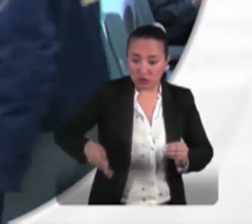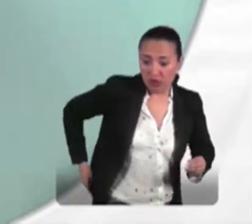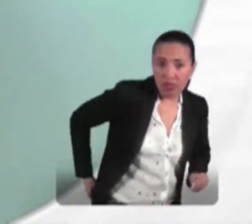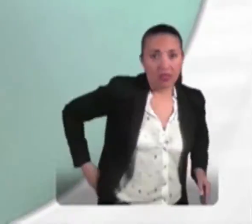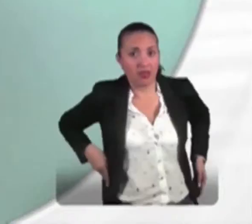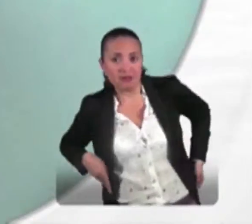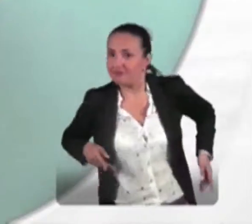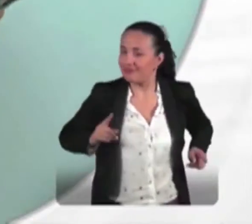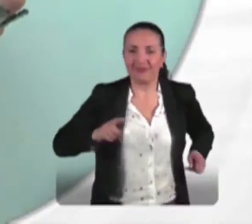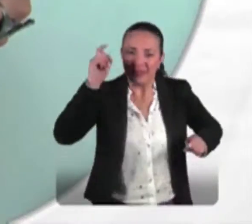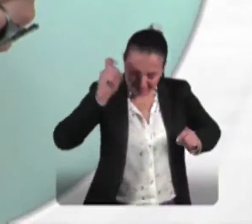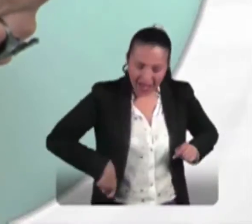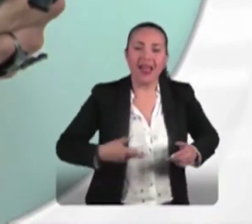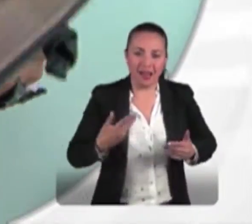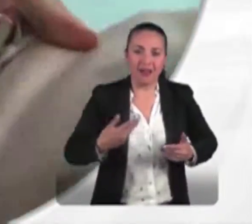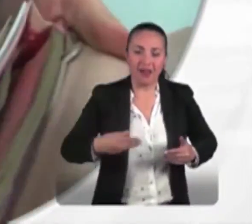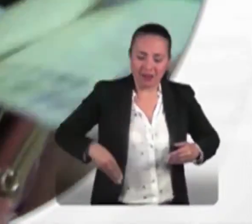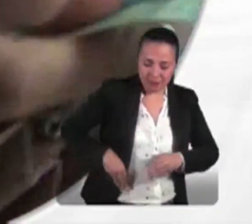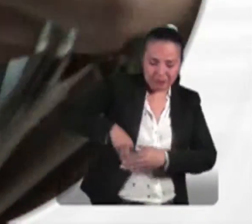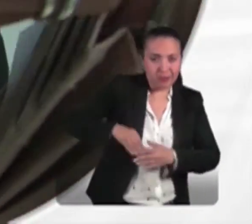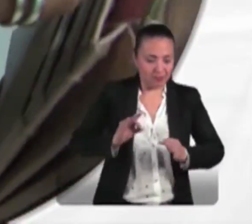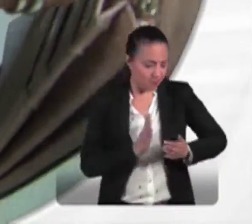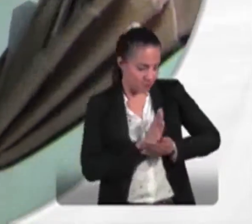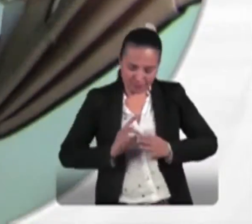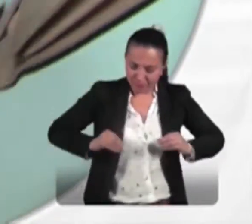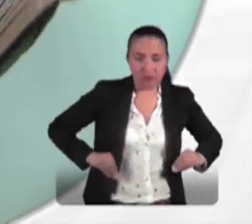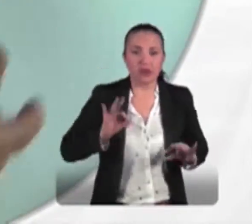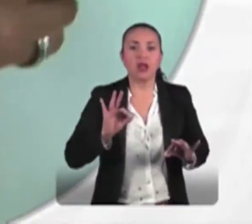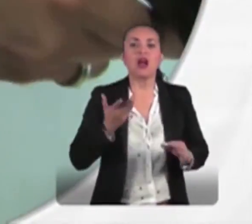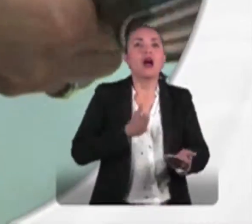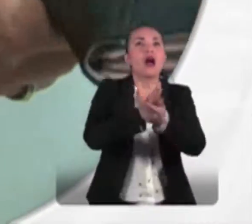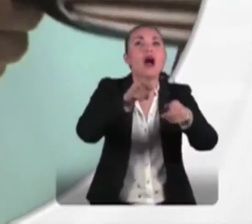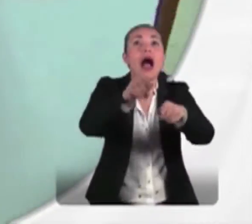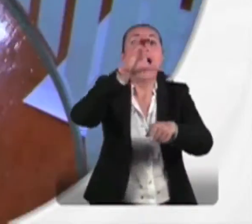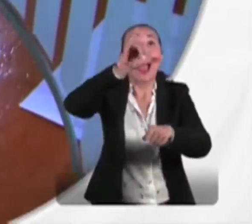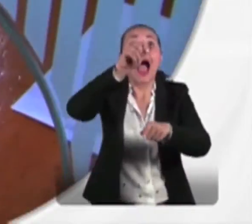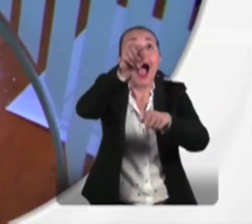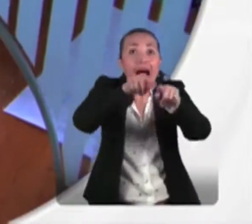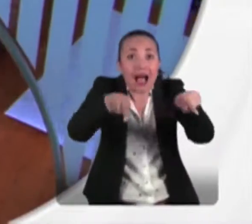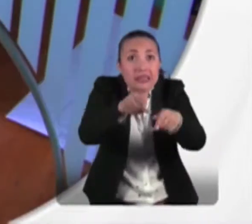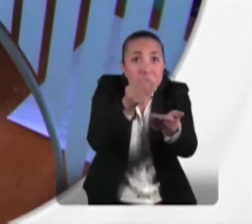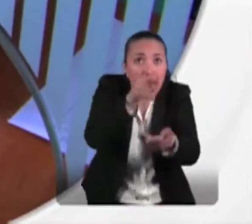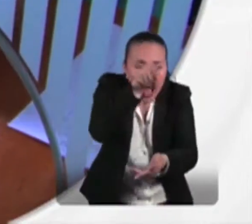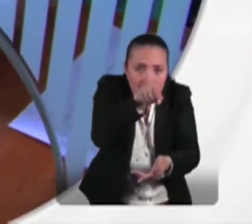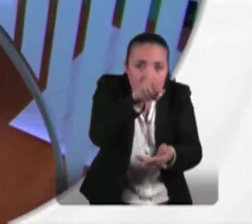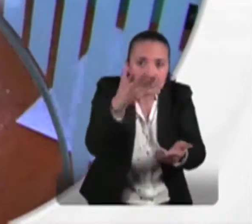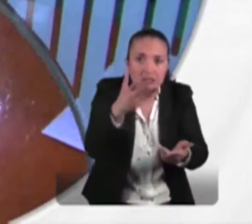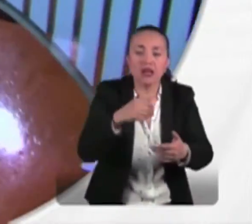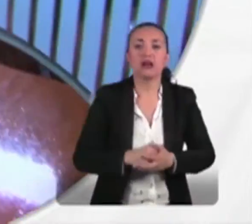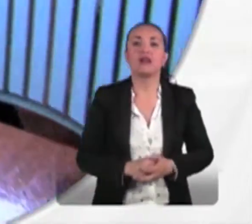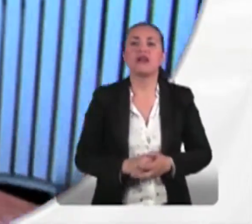bolsillos traseros. Realiza los pagos que requieras solo en las cajas autorizadas. Presta atención a